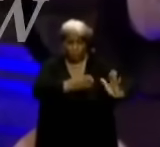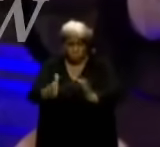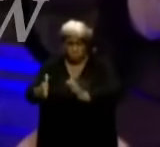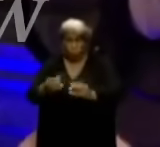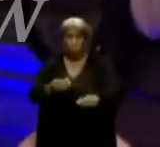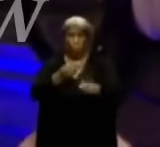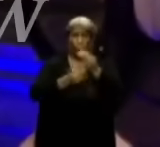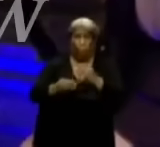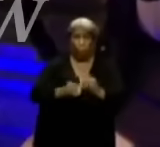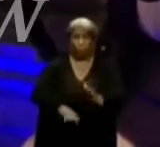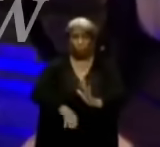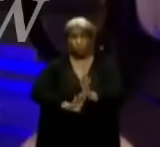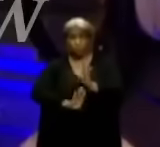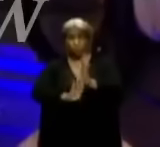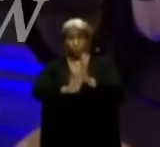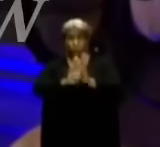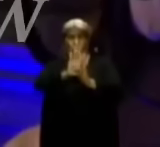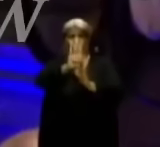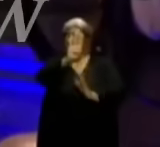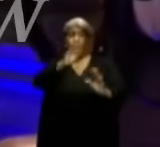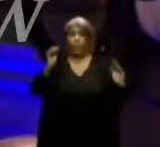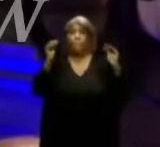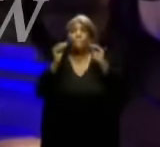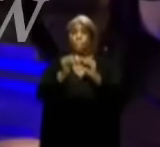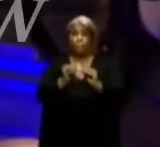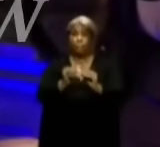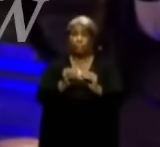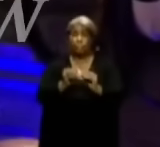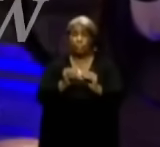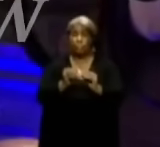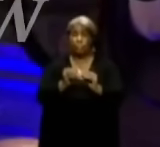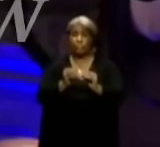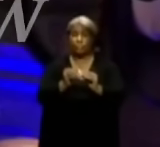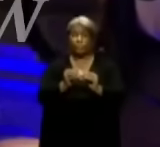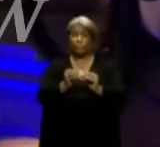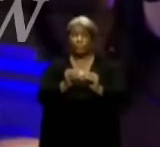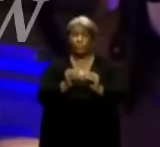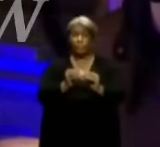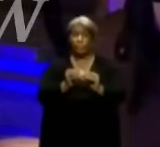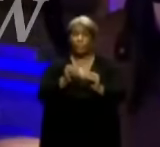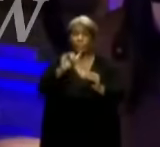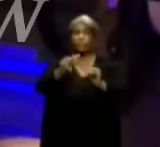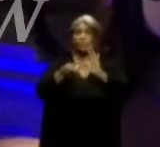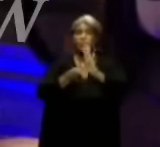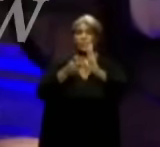economía nacional que fue de 3,6. Lo que quiere decir que